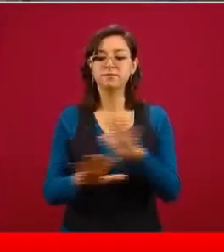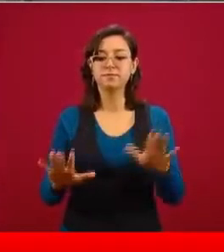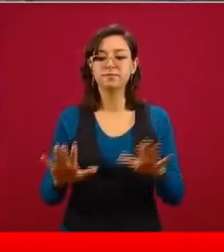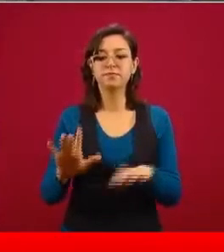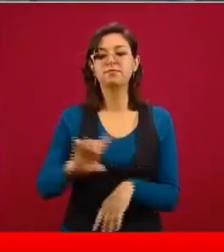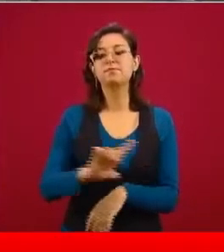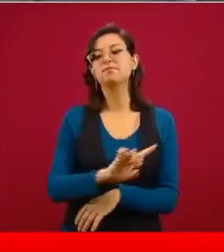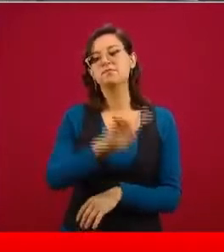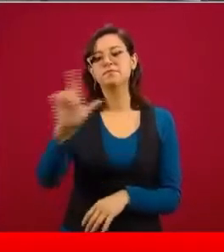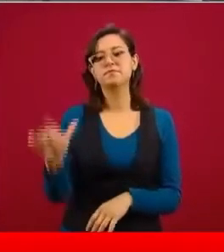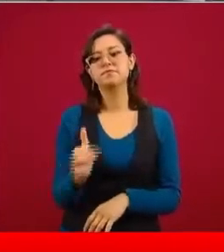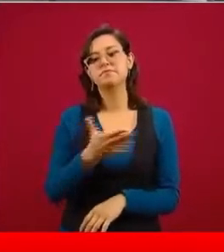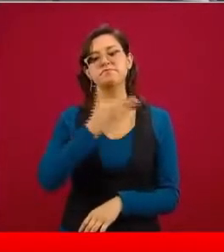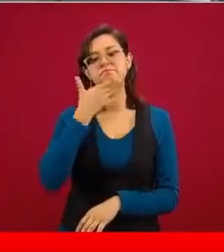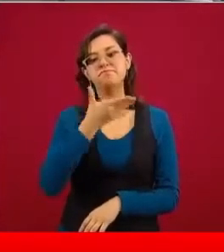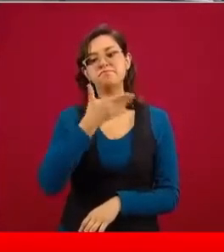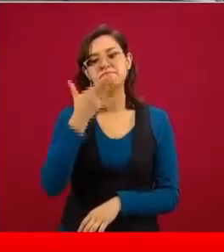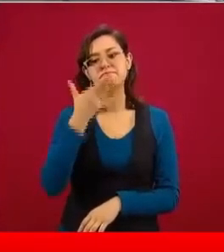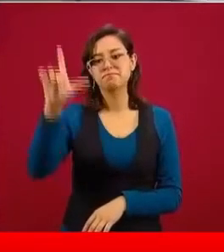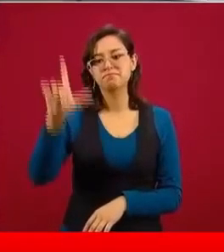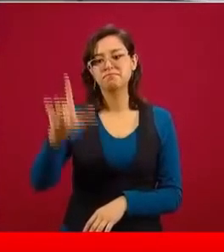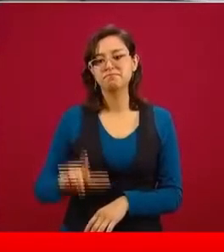siempre, Francisco